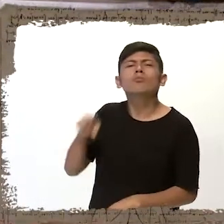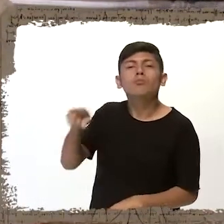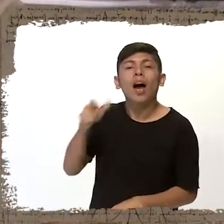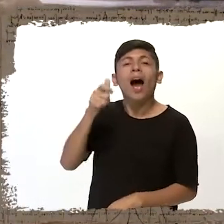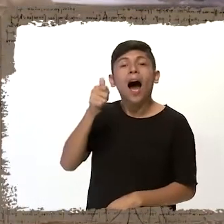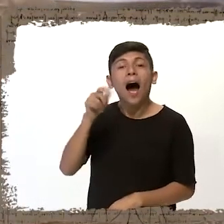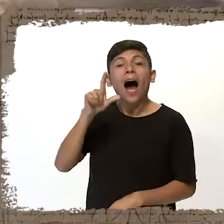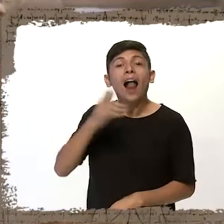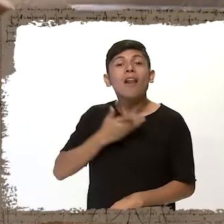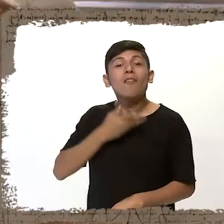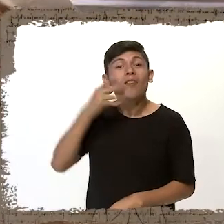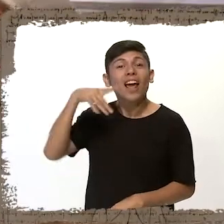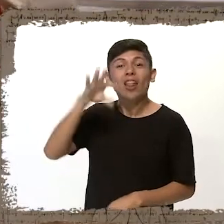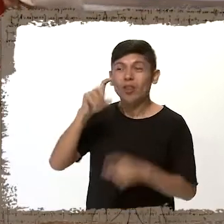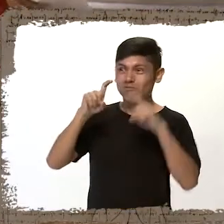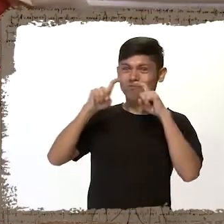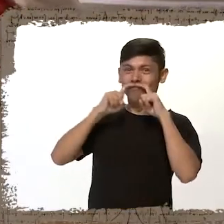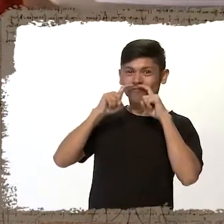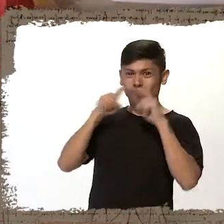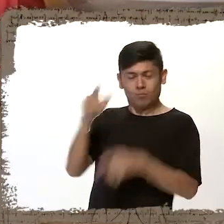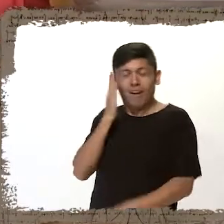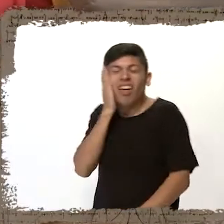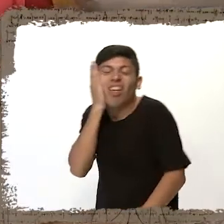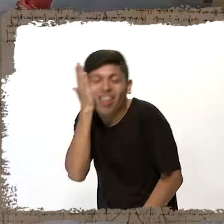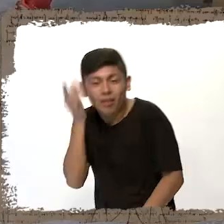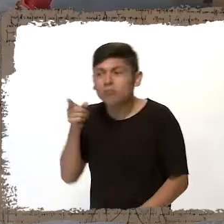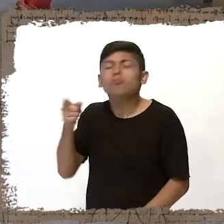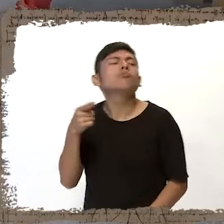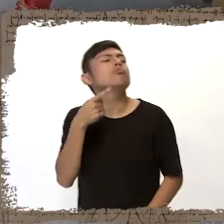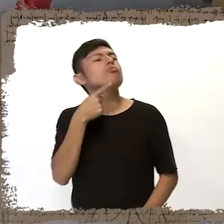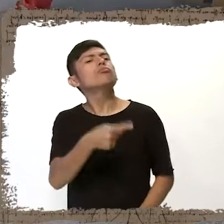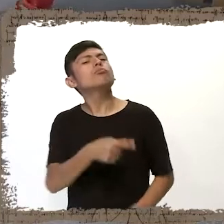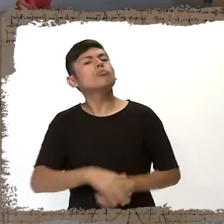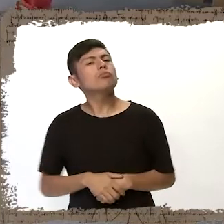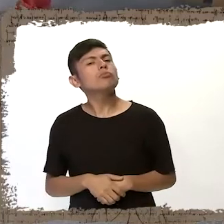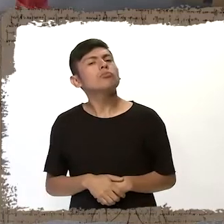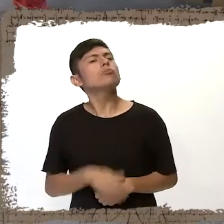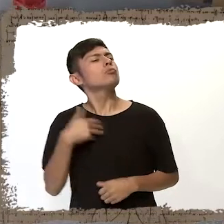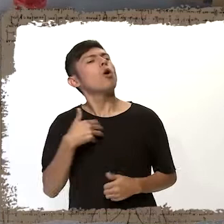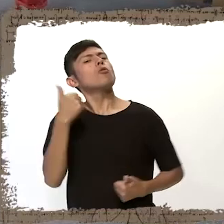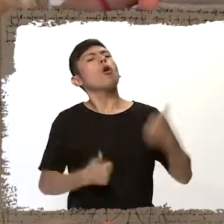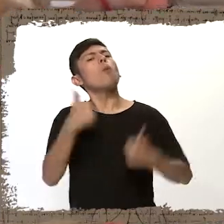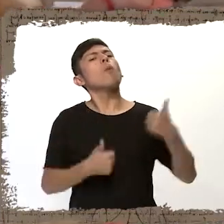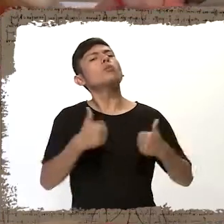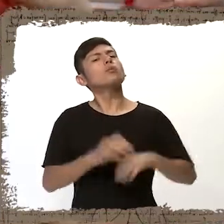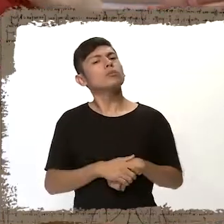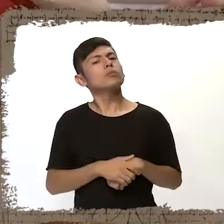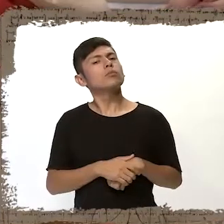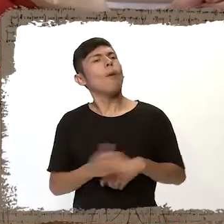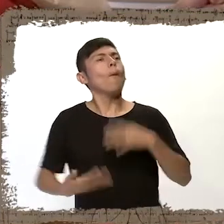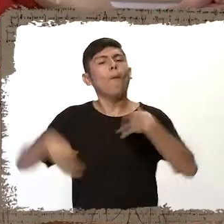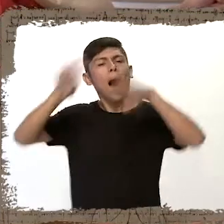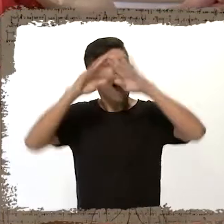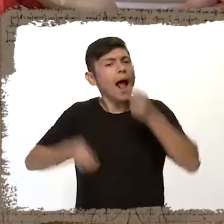llamado Alfredo el Dormilonovich. Y Alfredo le dijo: te reto a